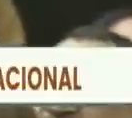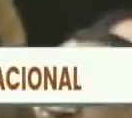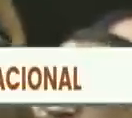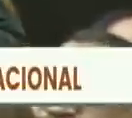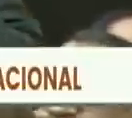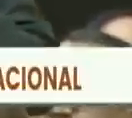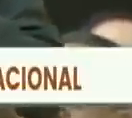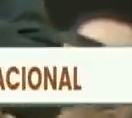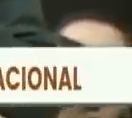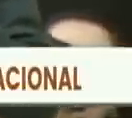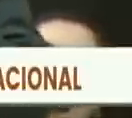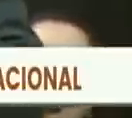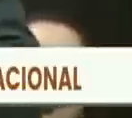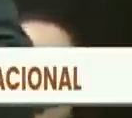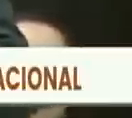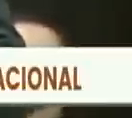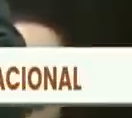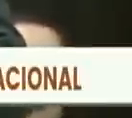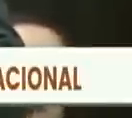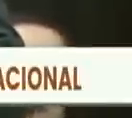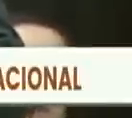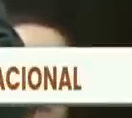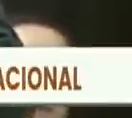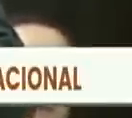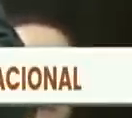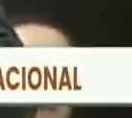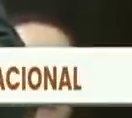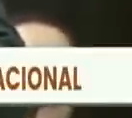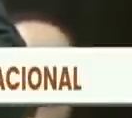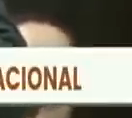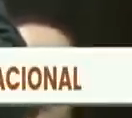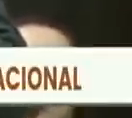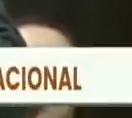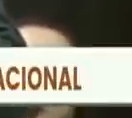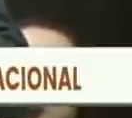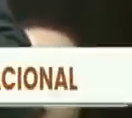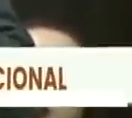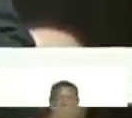colonizador de los imperios. Solo